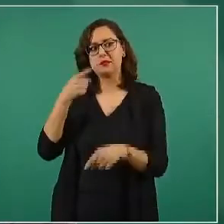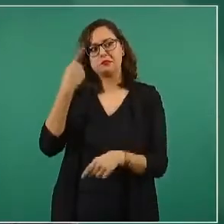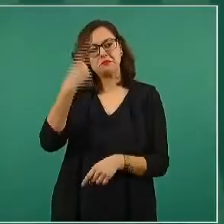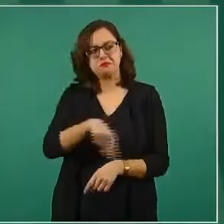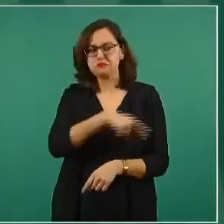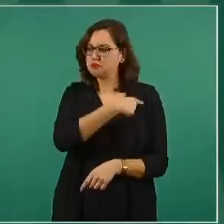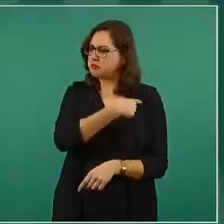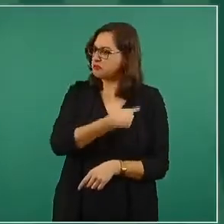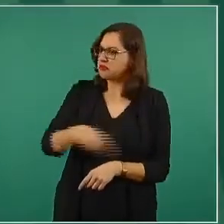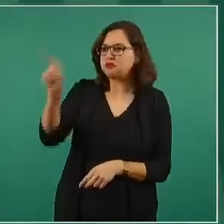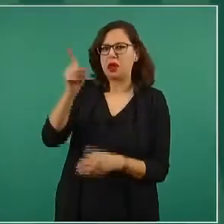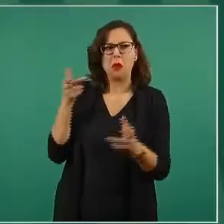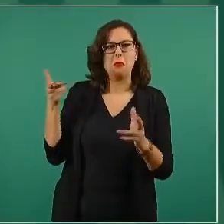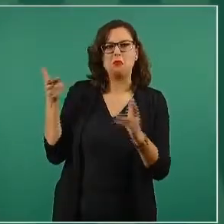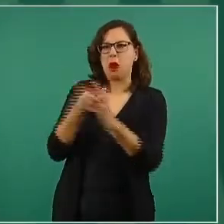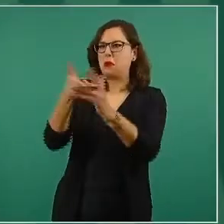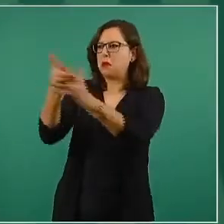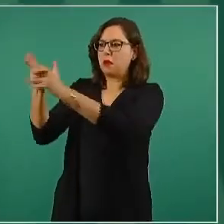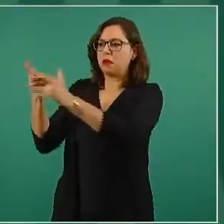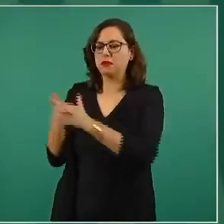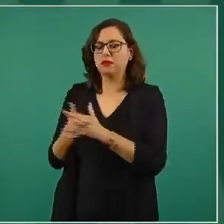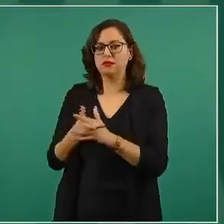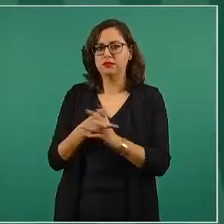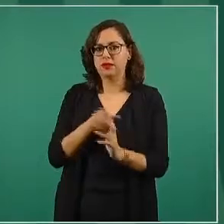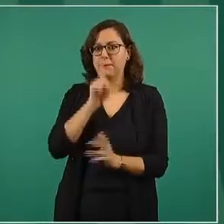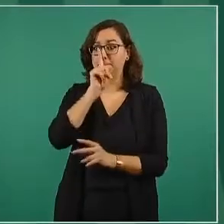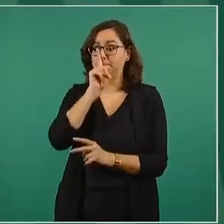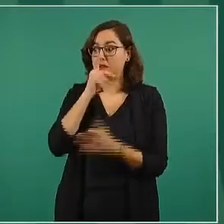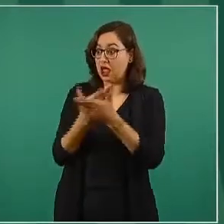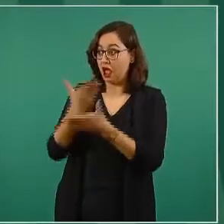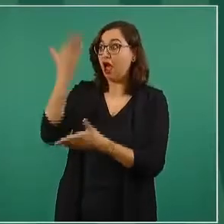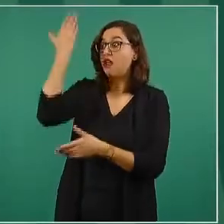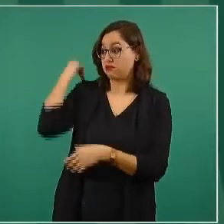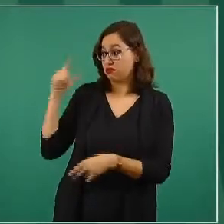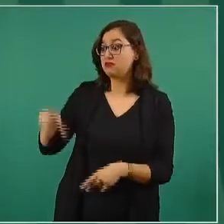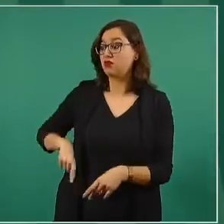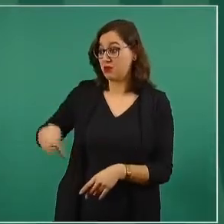de llevar a cabo masacres. Todo lo que había antes